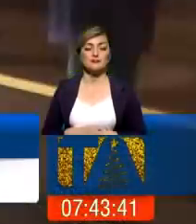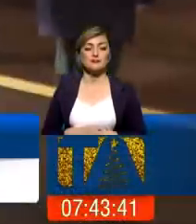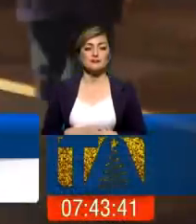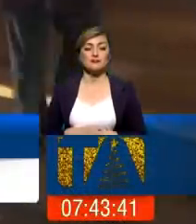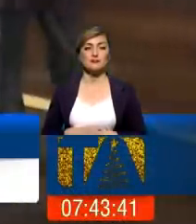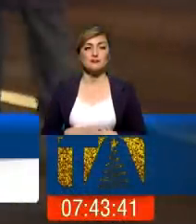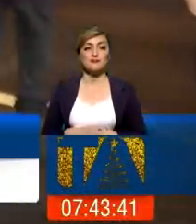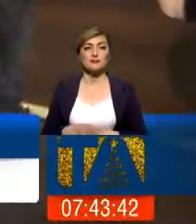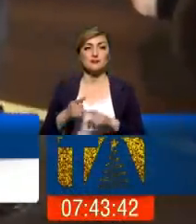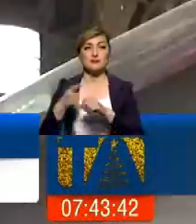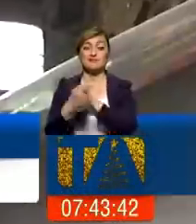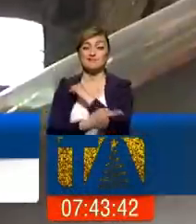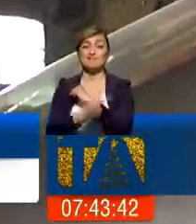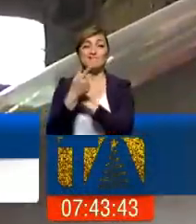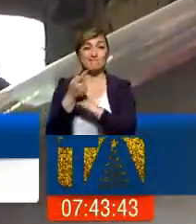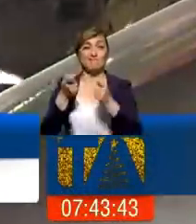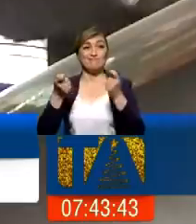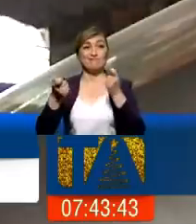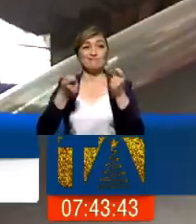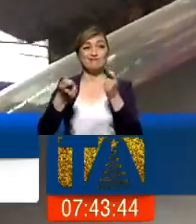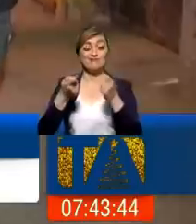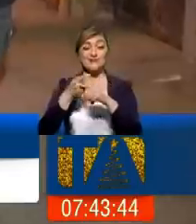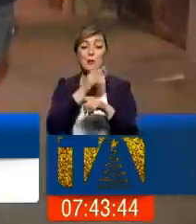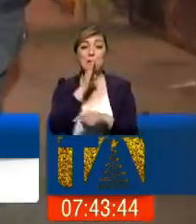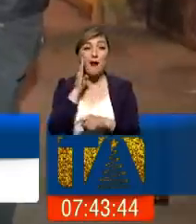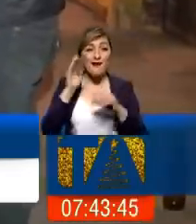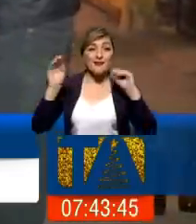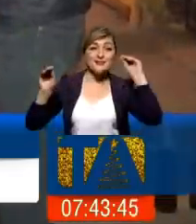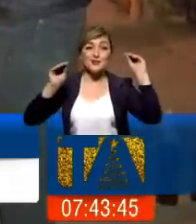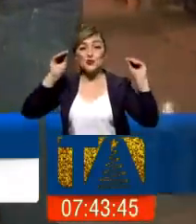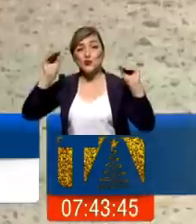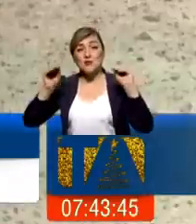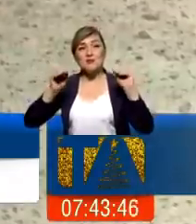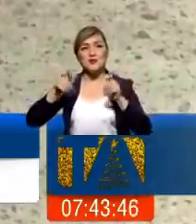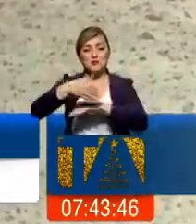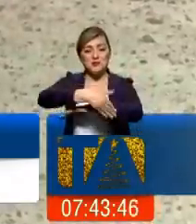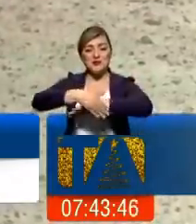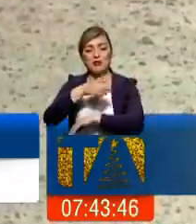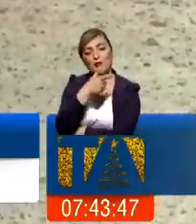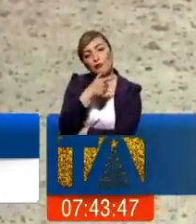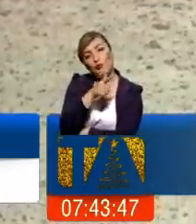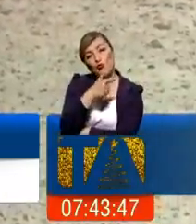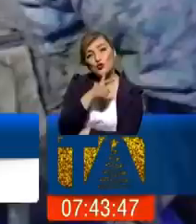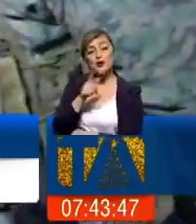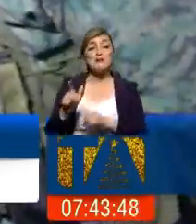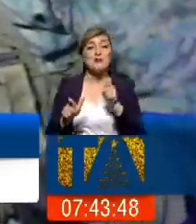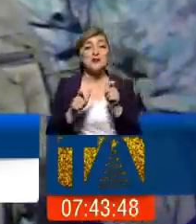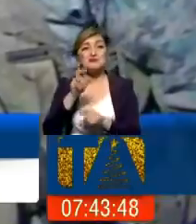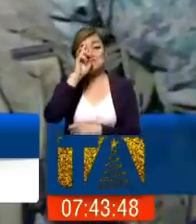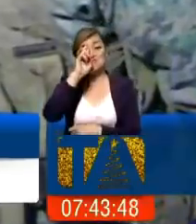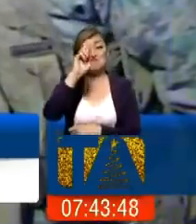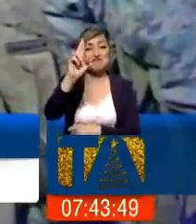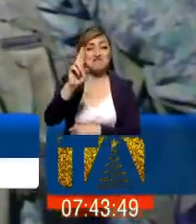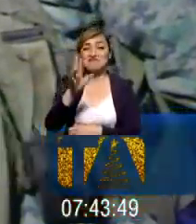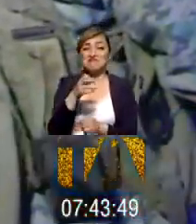social. Hubo varias sanciones durante los operativos en bares, discotecas, personas libando en la vía pública y a ciudadanos que no respetan